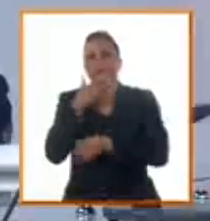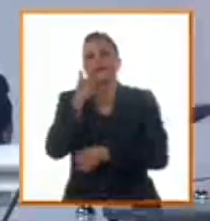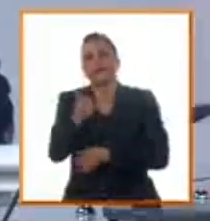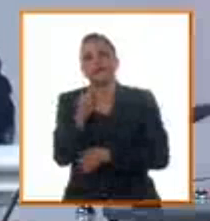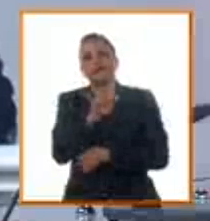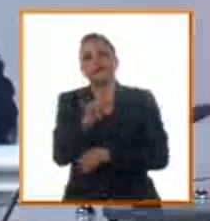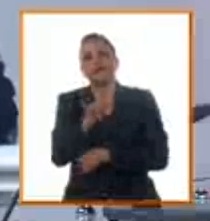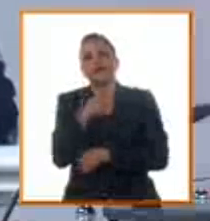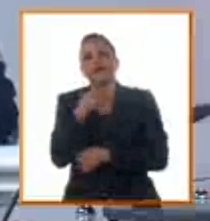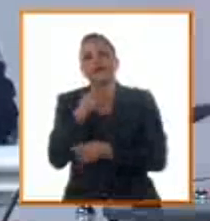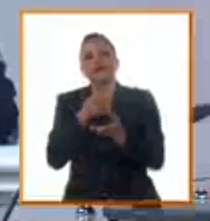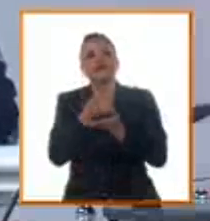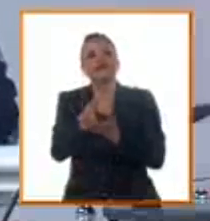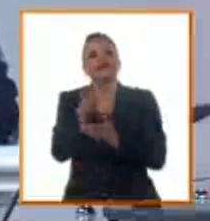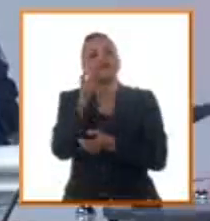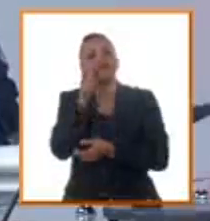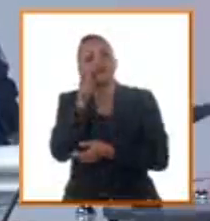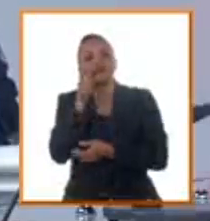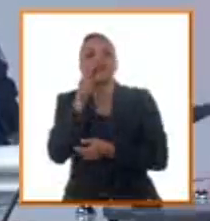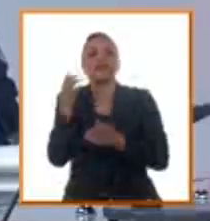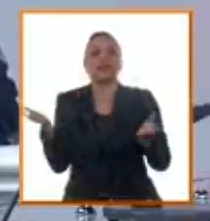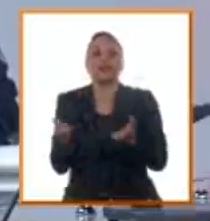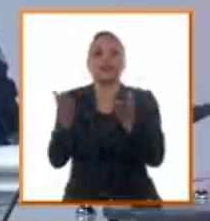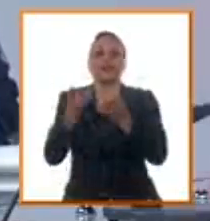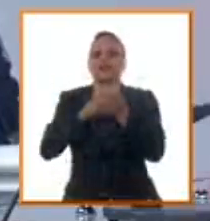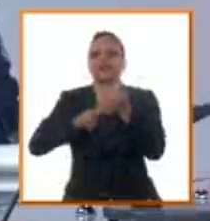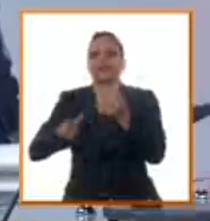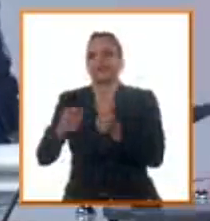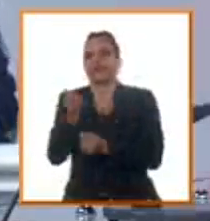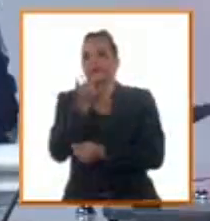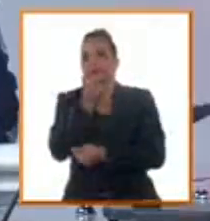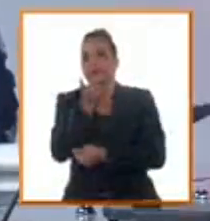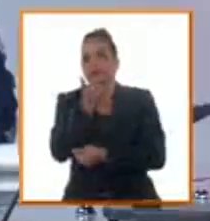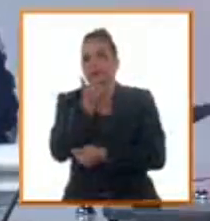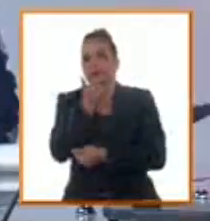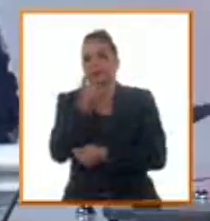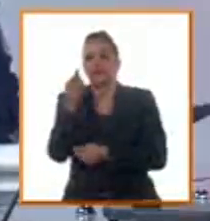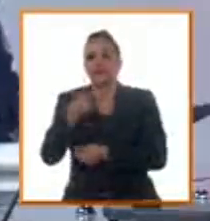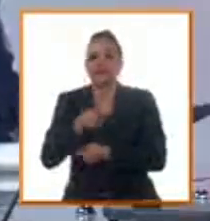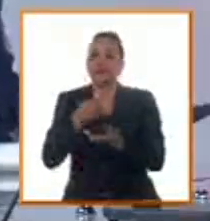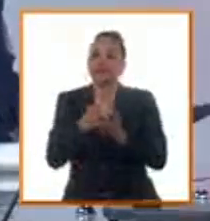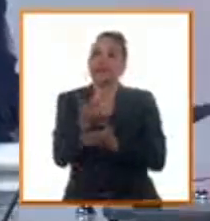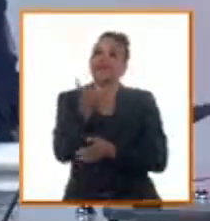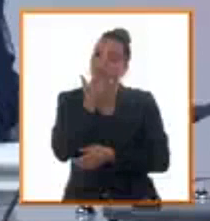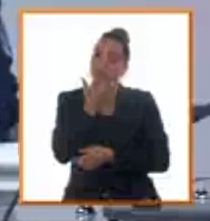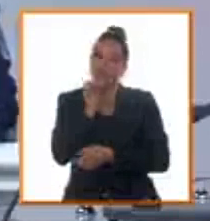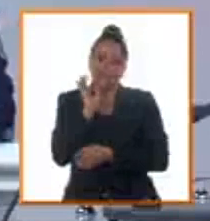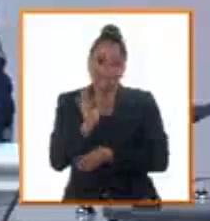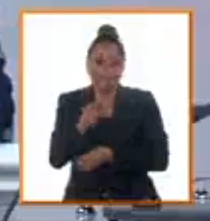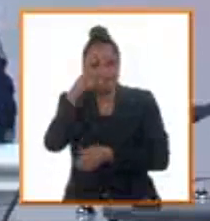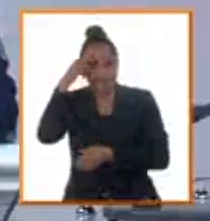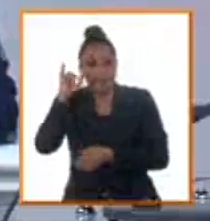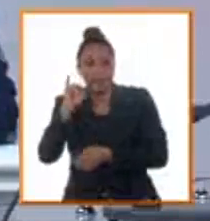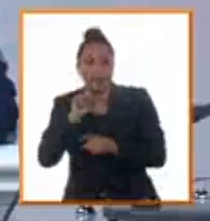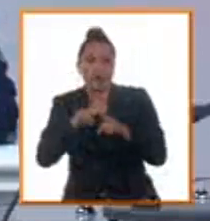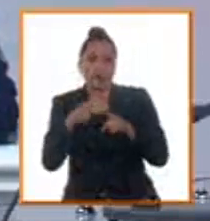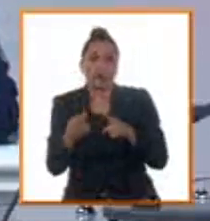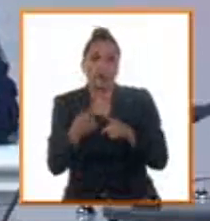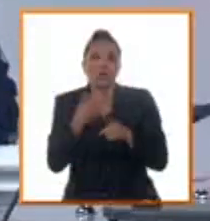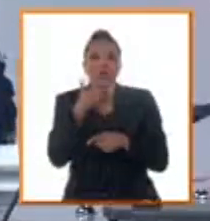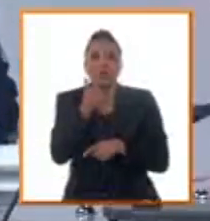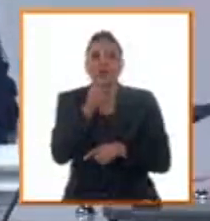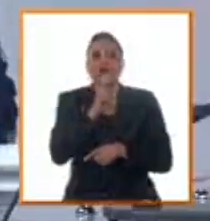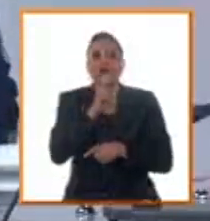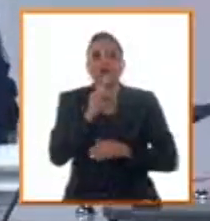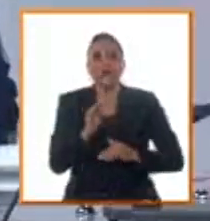darle seguimiento a la recuperación de las provincias afectadas. Afectadas sí, porque si bien han sido favorecidas por el llenado de